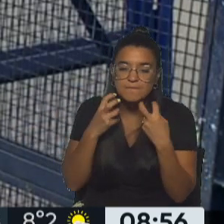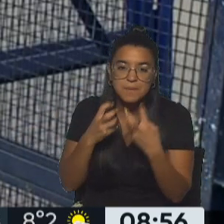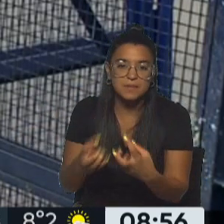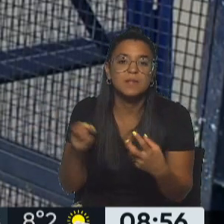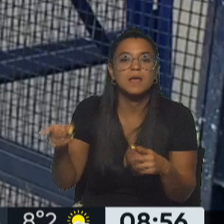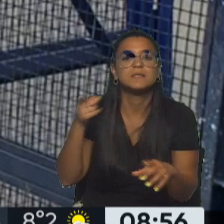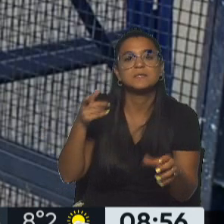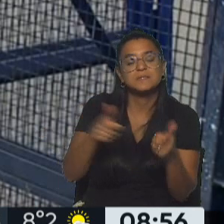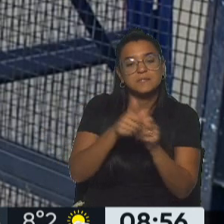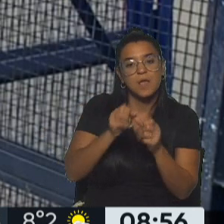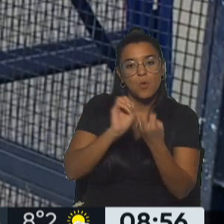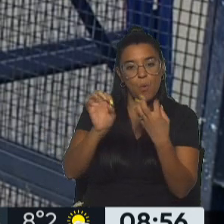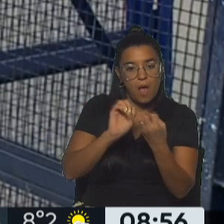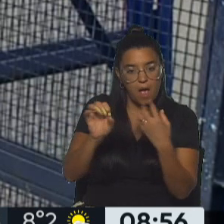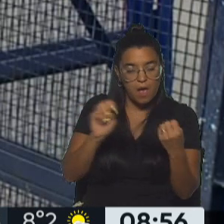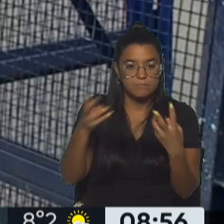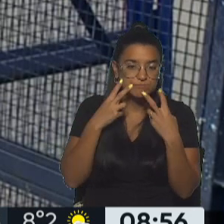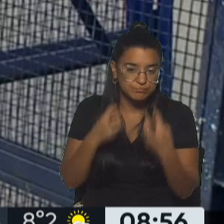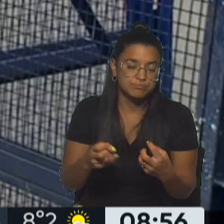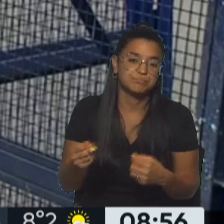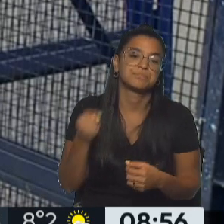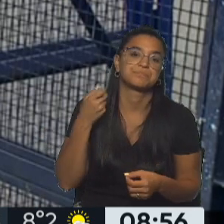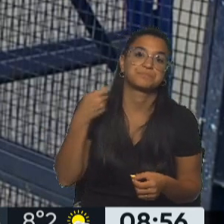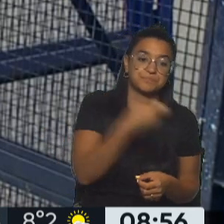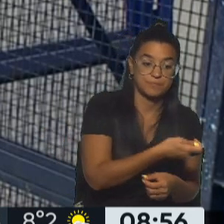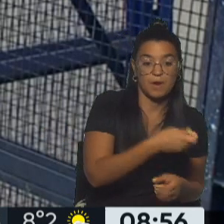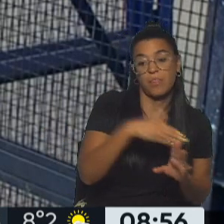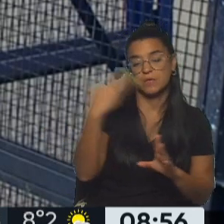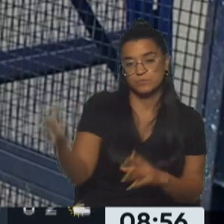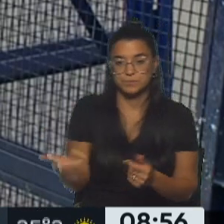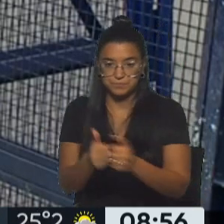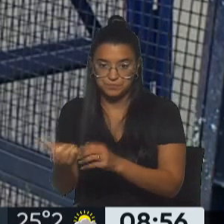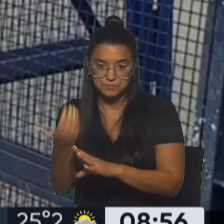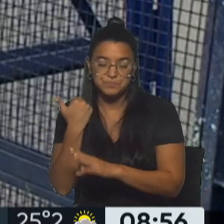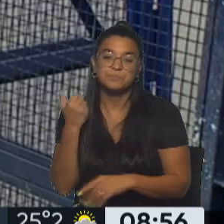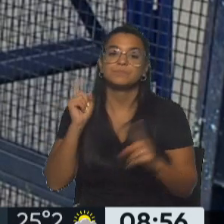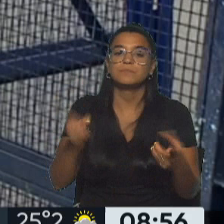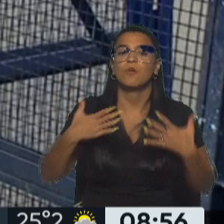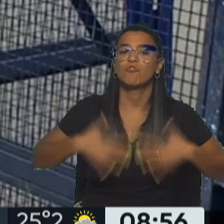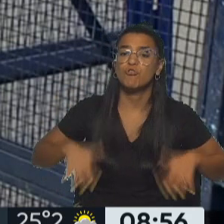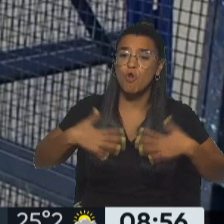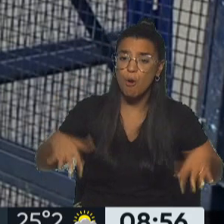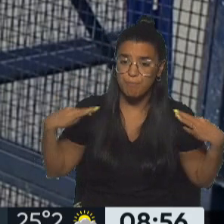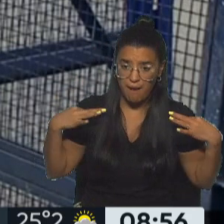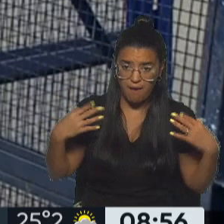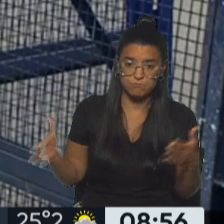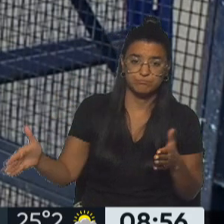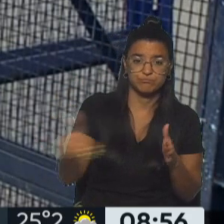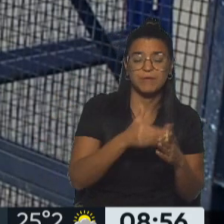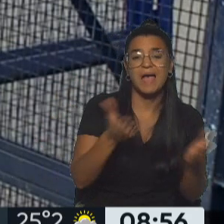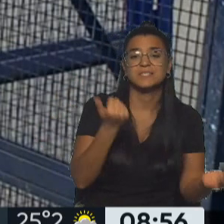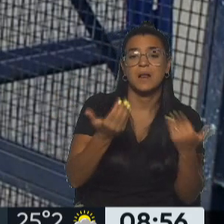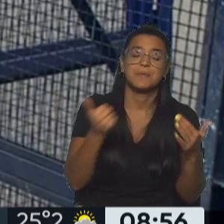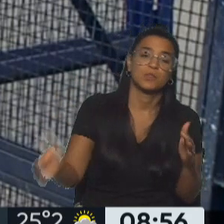que fueron peritados luego del ataque a Fernando Báez Sosa, y también toda la ropa que se ha secuestrado en el